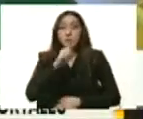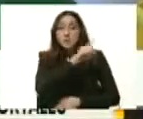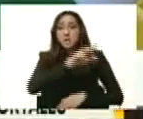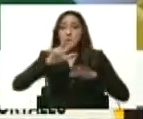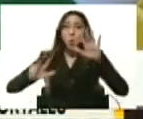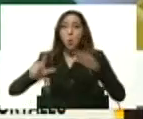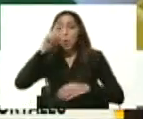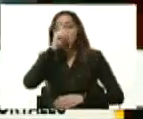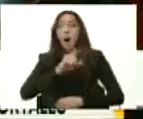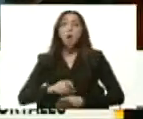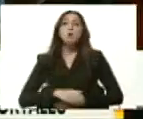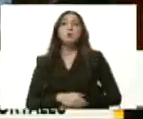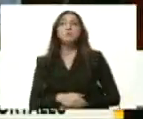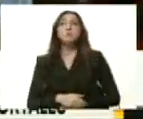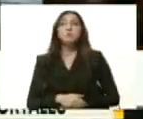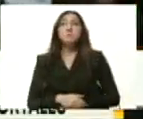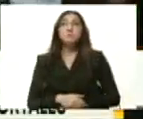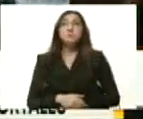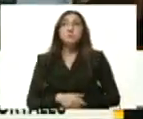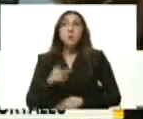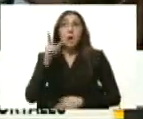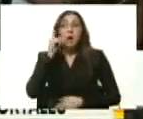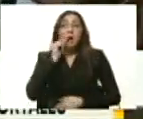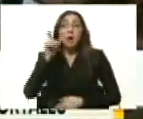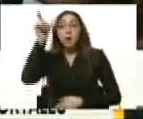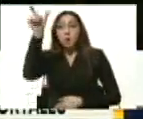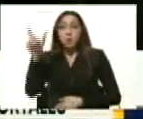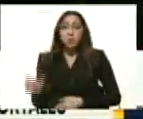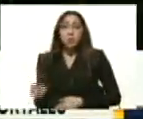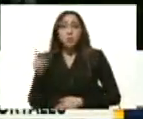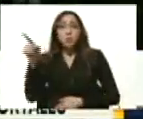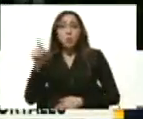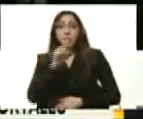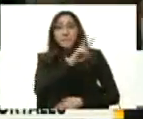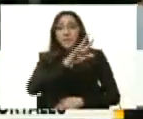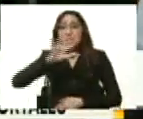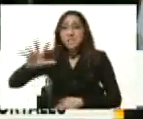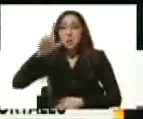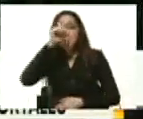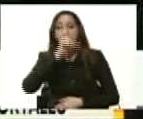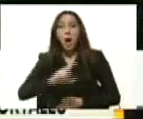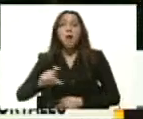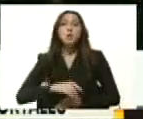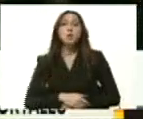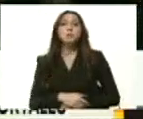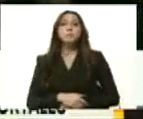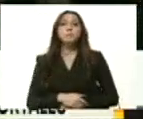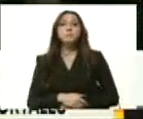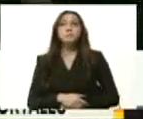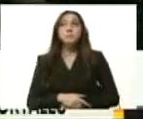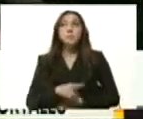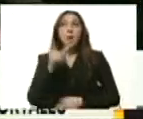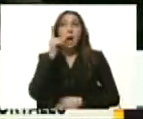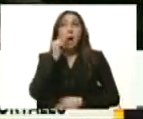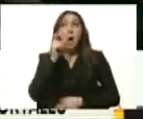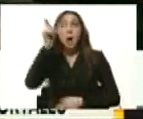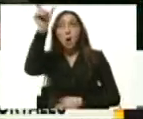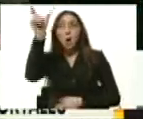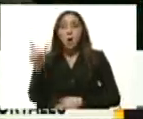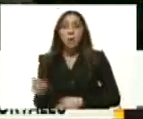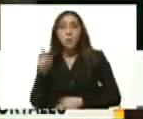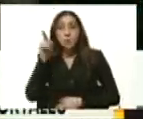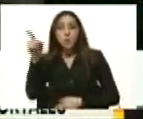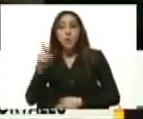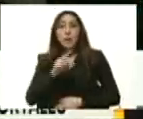18 años. Armando Carballo Escobar, 25 años. Marcos Vargas